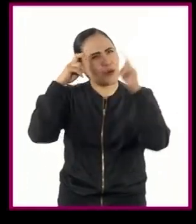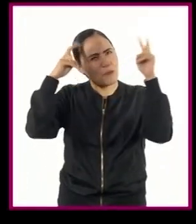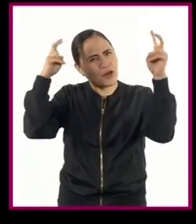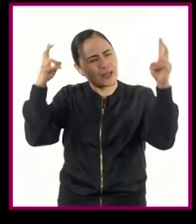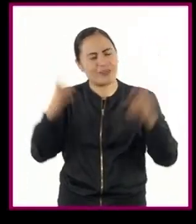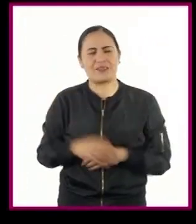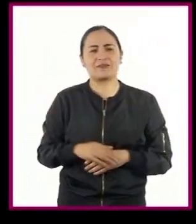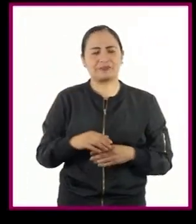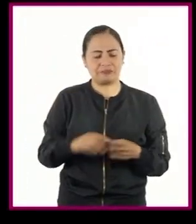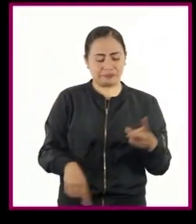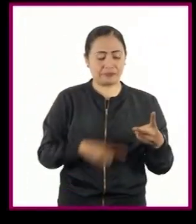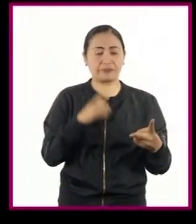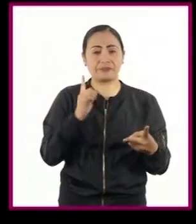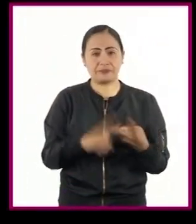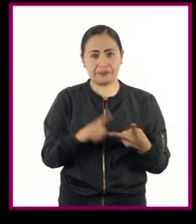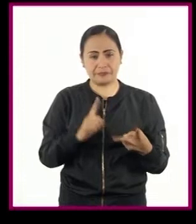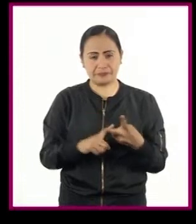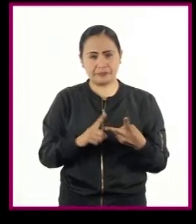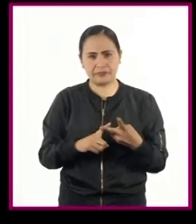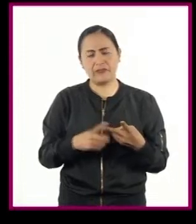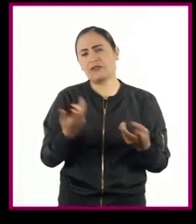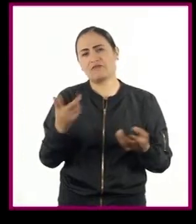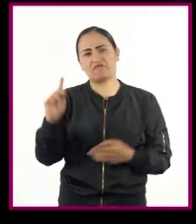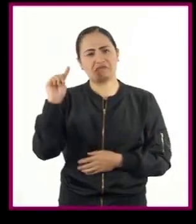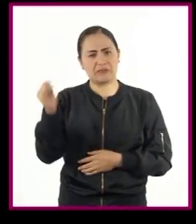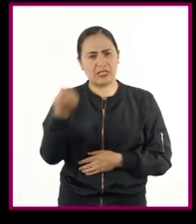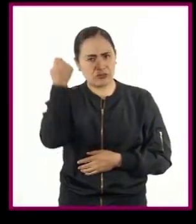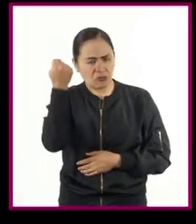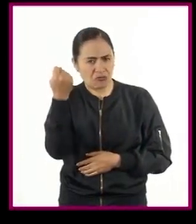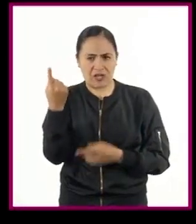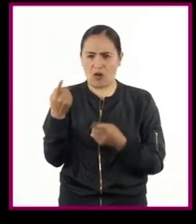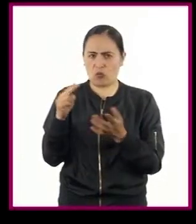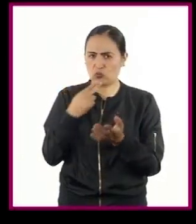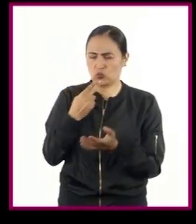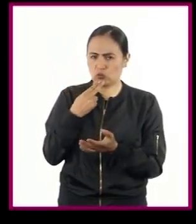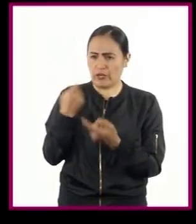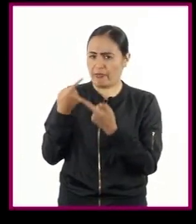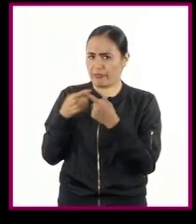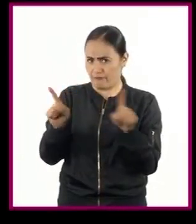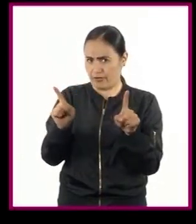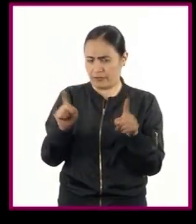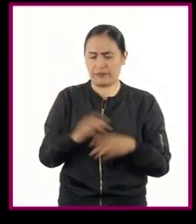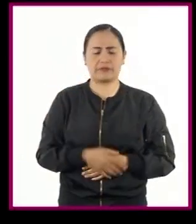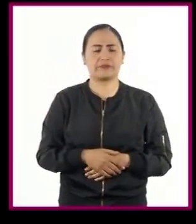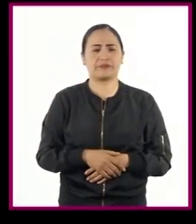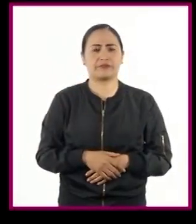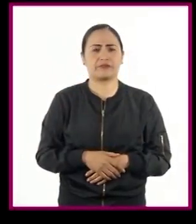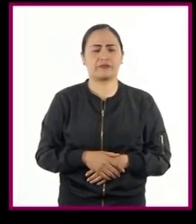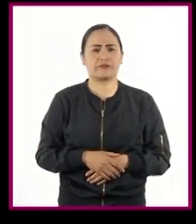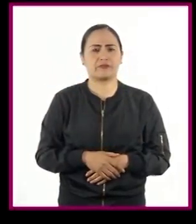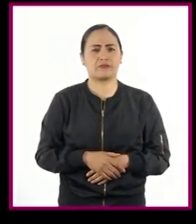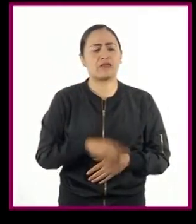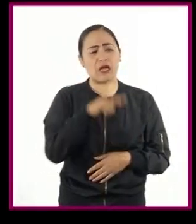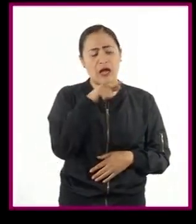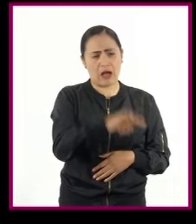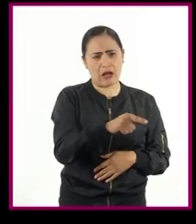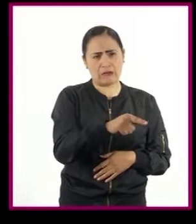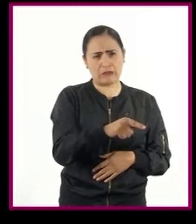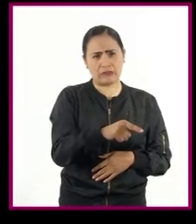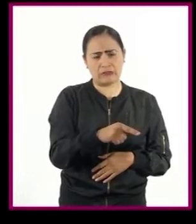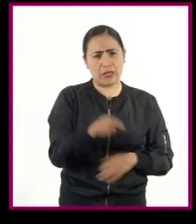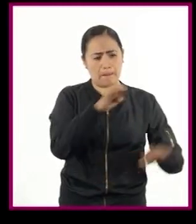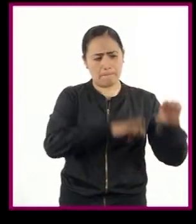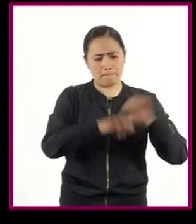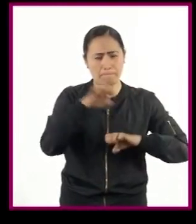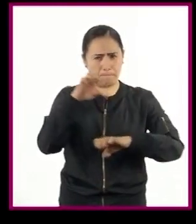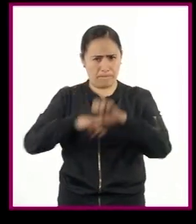por otro lado, el asunto tecnológico pues varía muchísimo. Porque no podemos decir que las producciones que